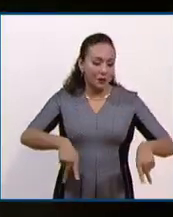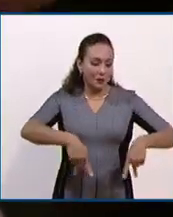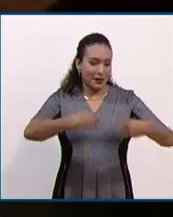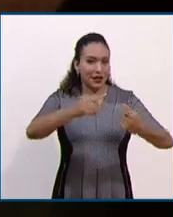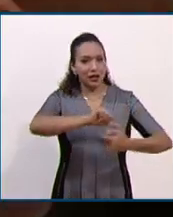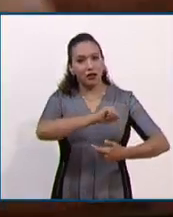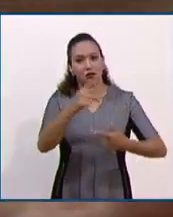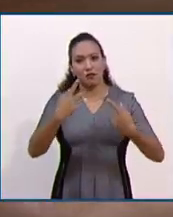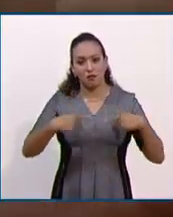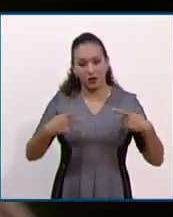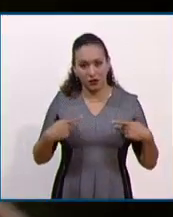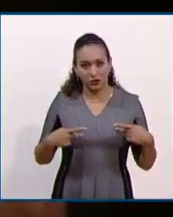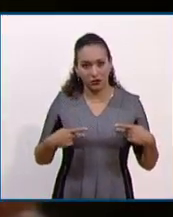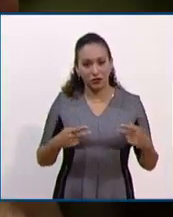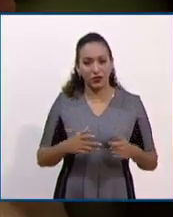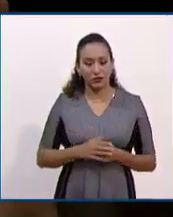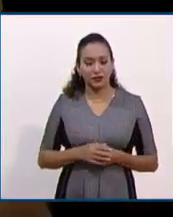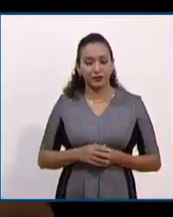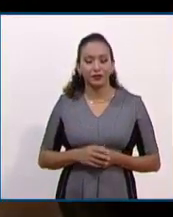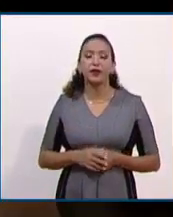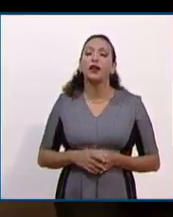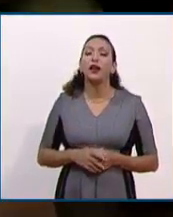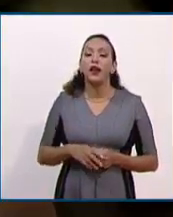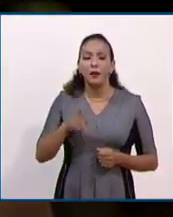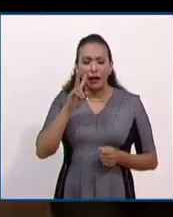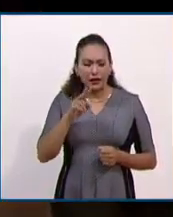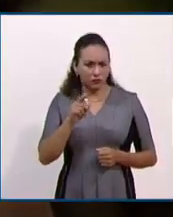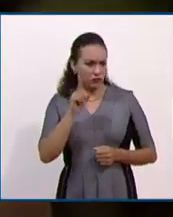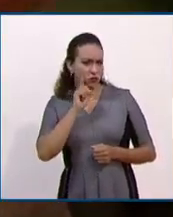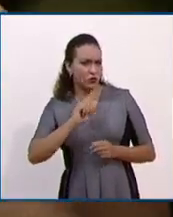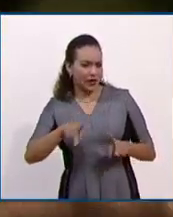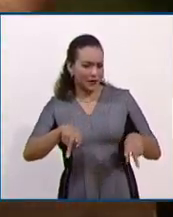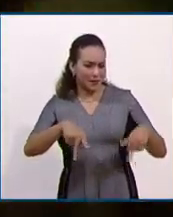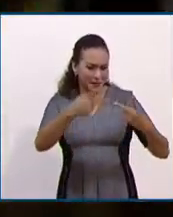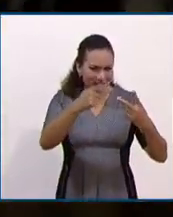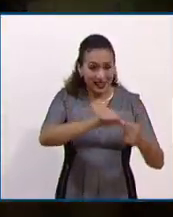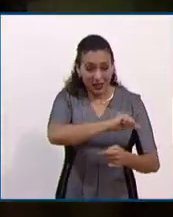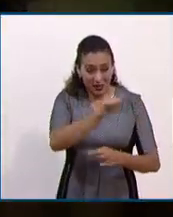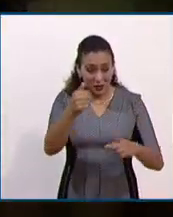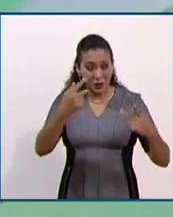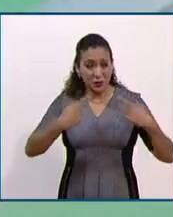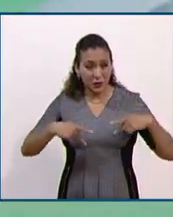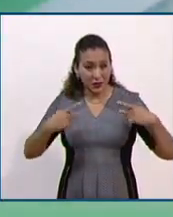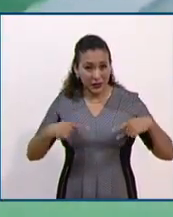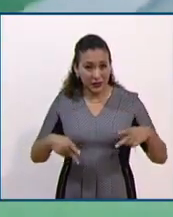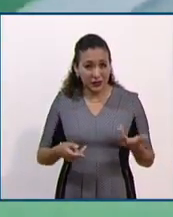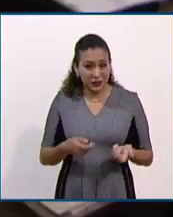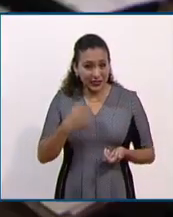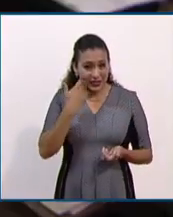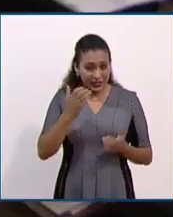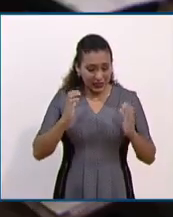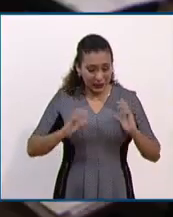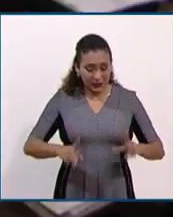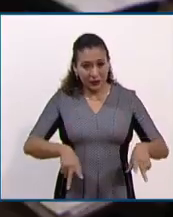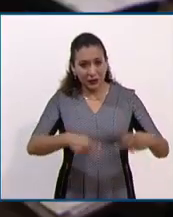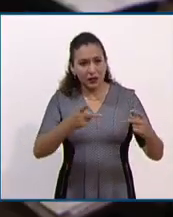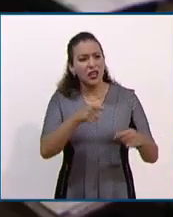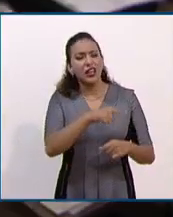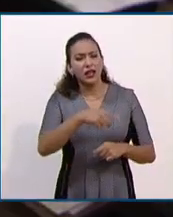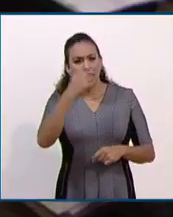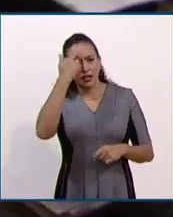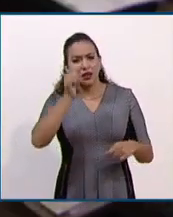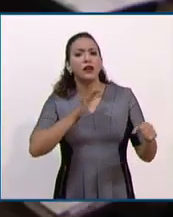estén involucradas mujeres, para descartar que hubo violencia, discriminación o condiciones de subordinación que las llevaron a cometer ese